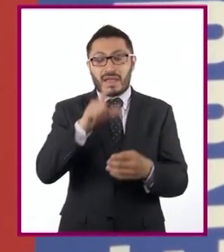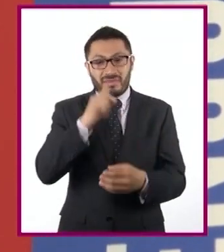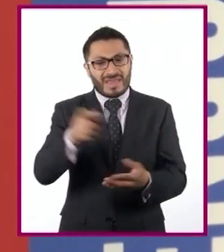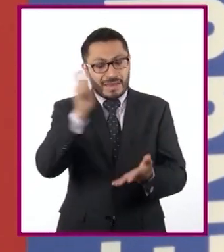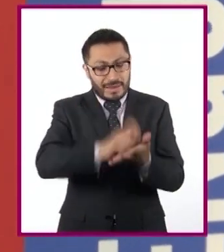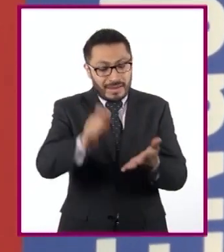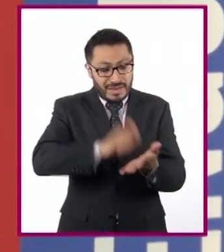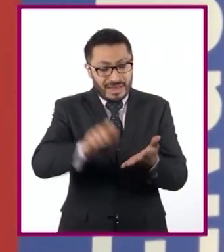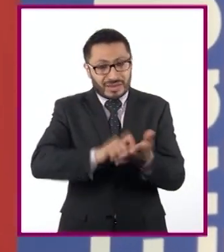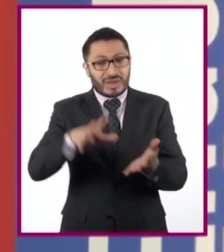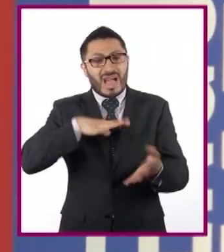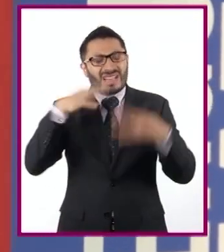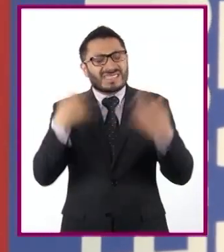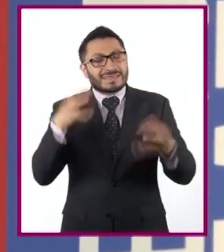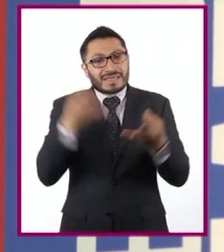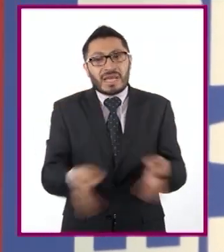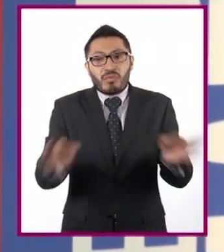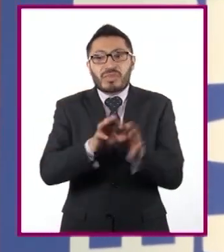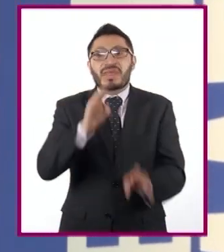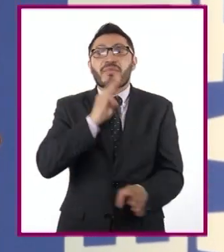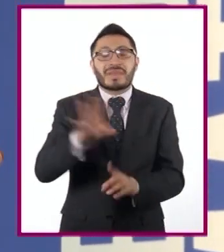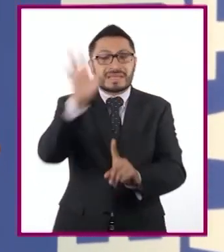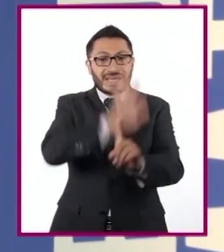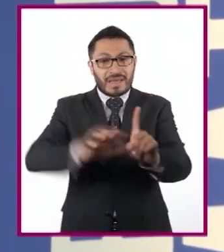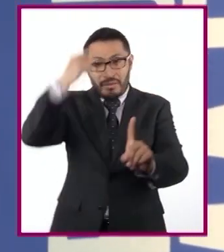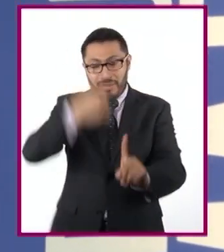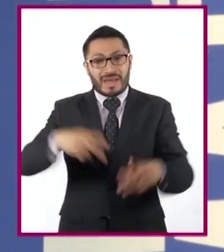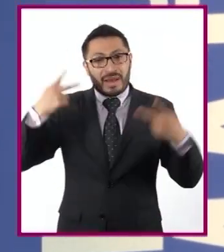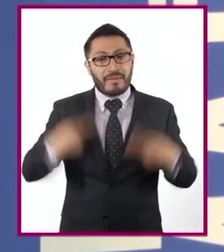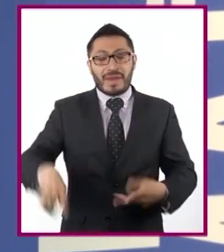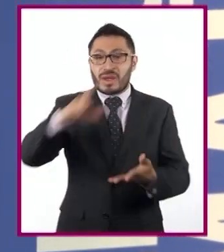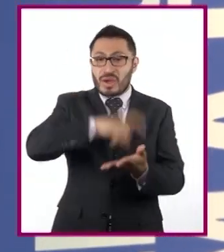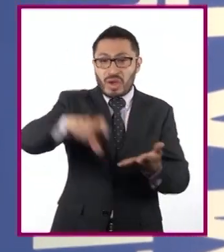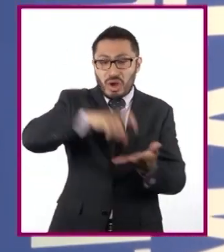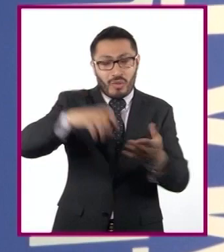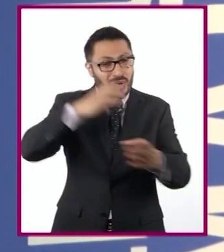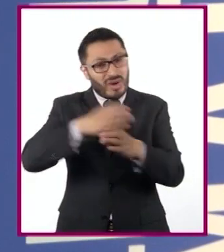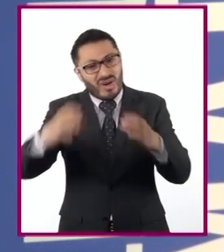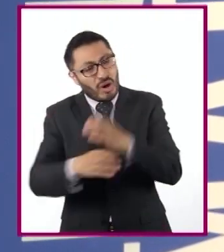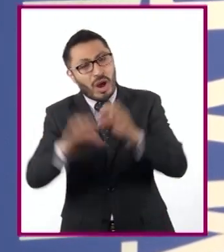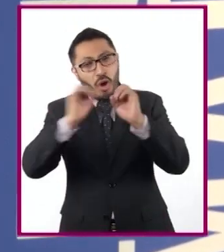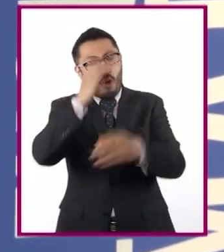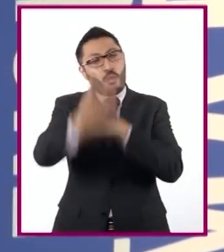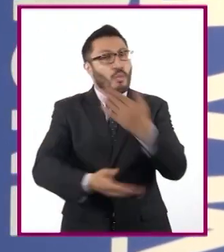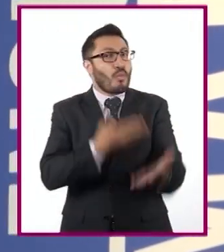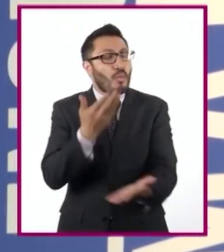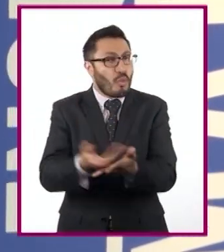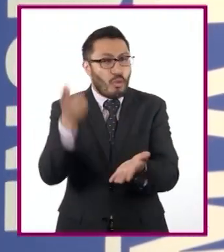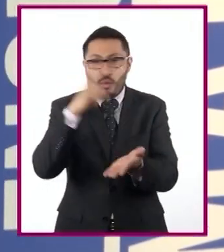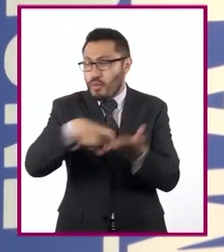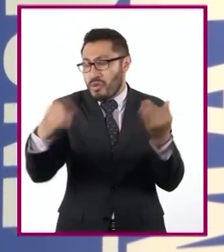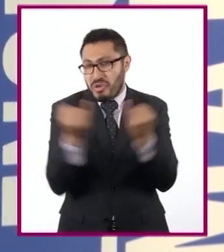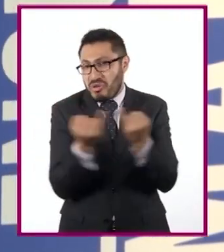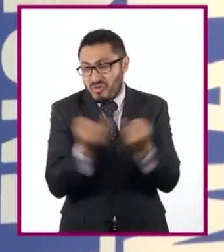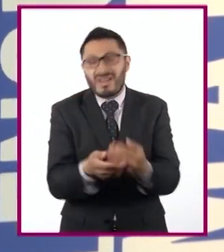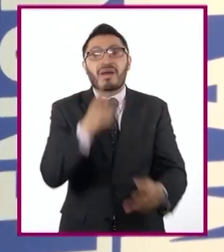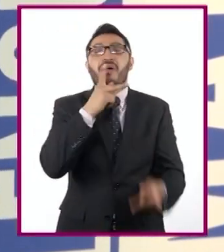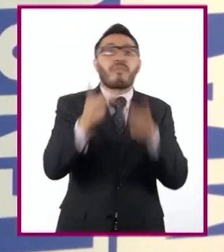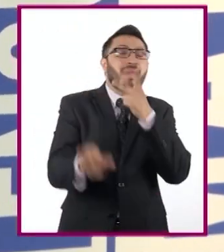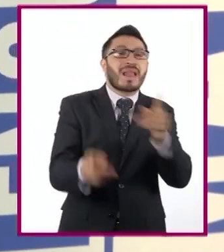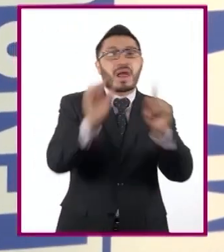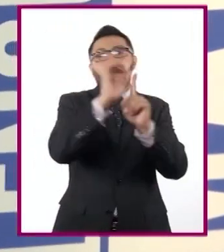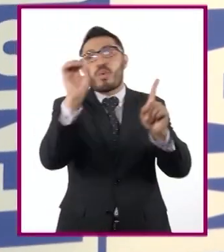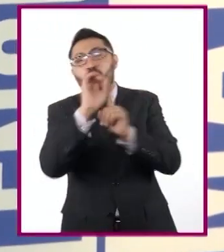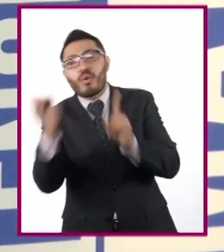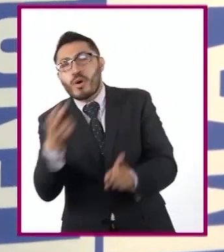carga persuasiva para que los consumidores adquieran el producto o servicio que se ofrece. Las palabras y frases que